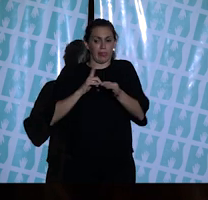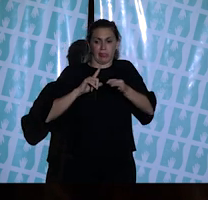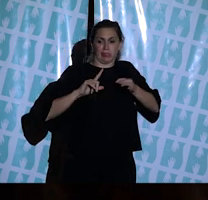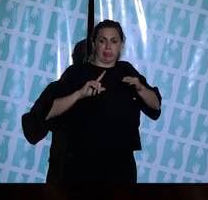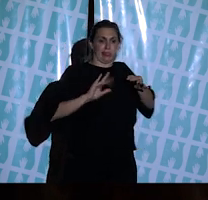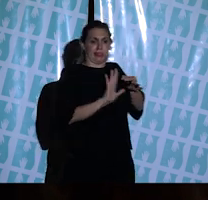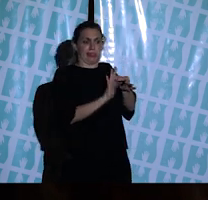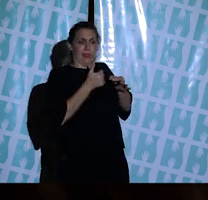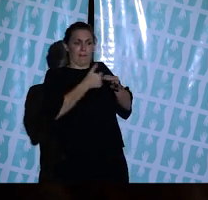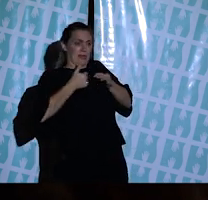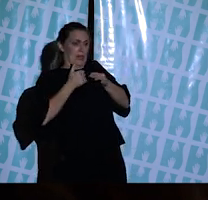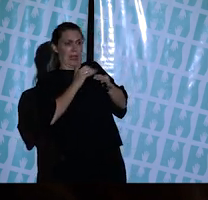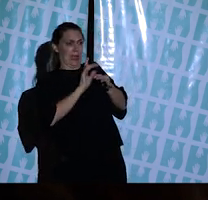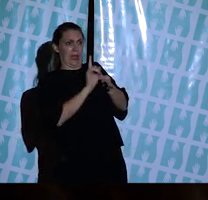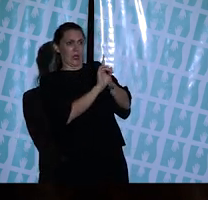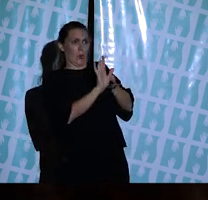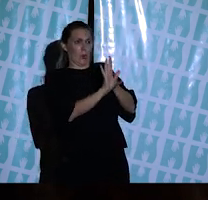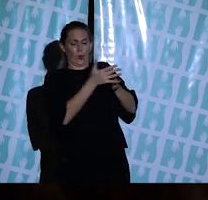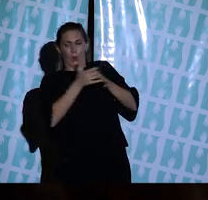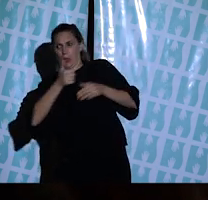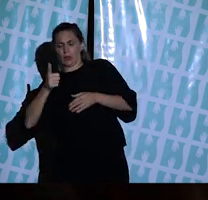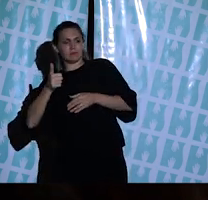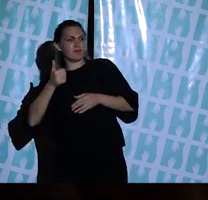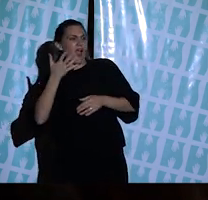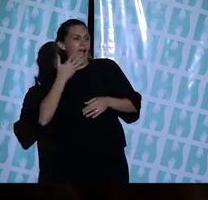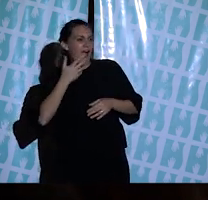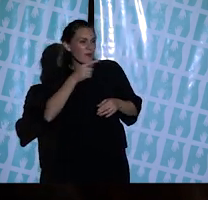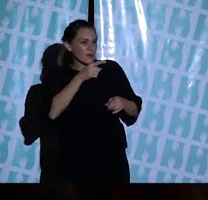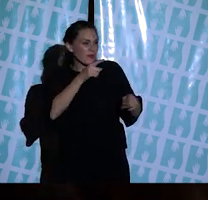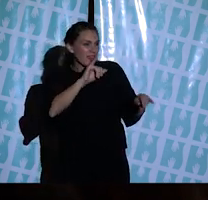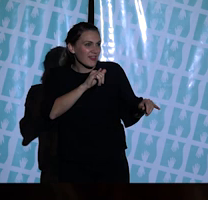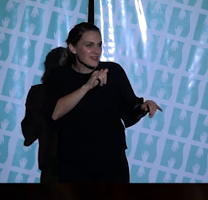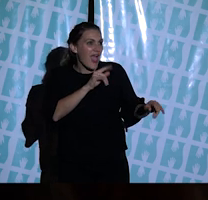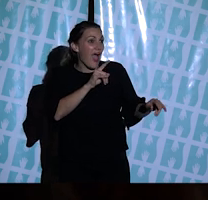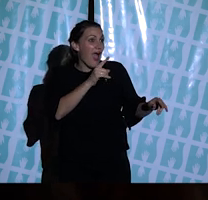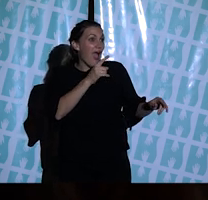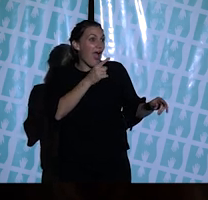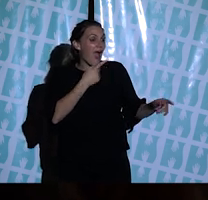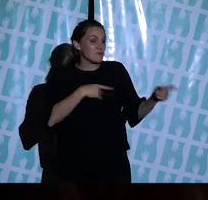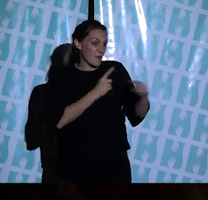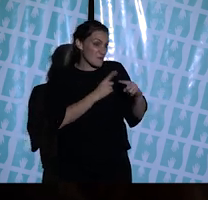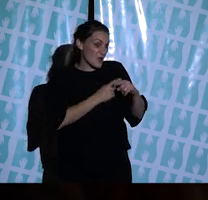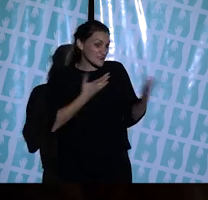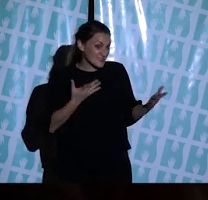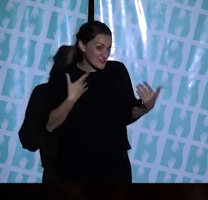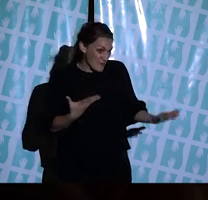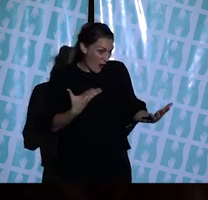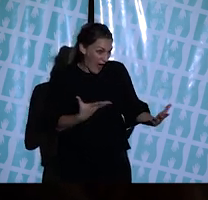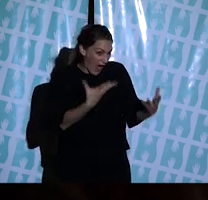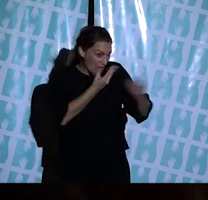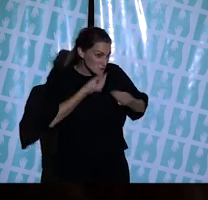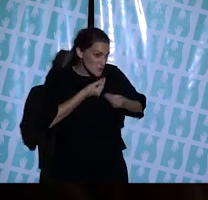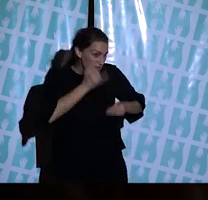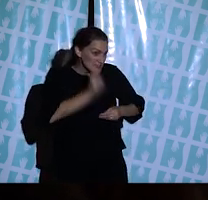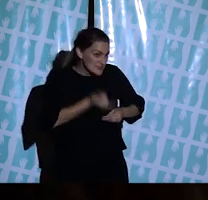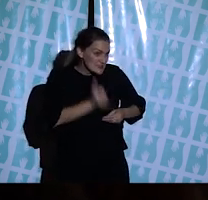aleja. Y si ve algo que le gusta o que le sirve para su supervivencia,